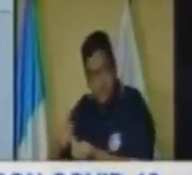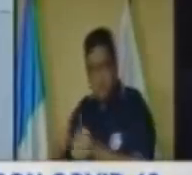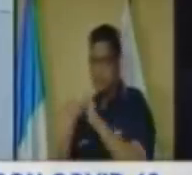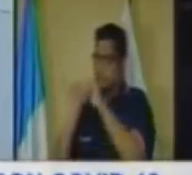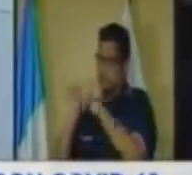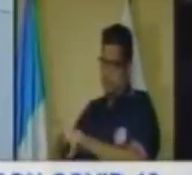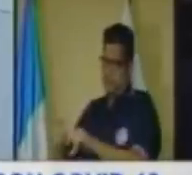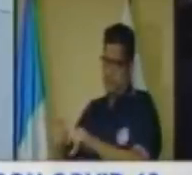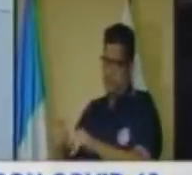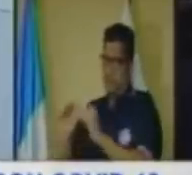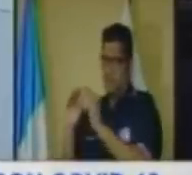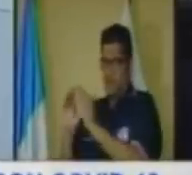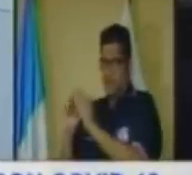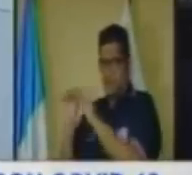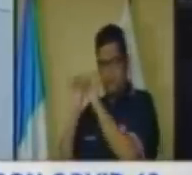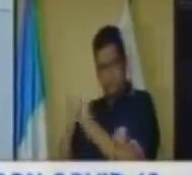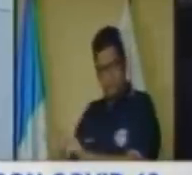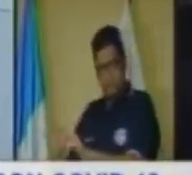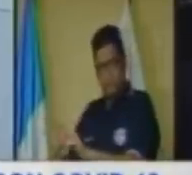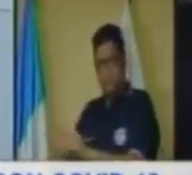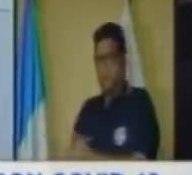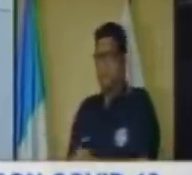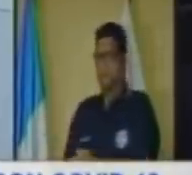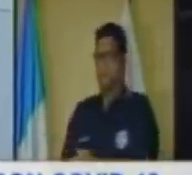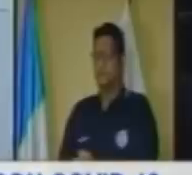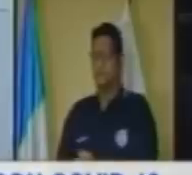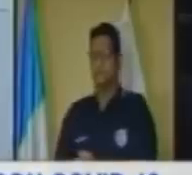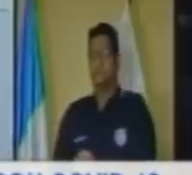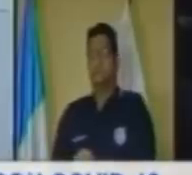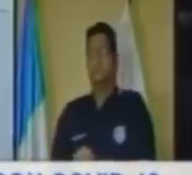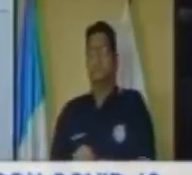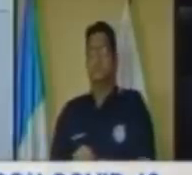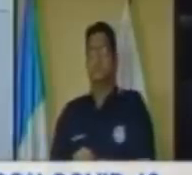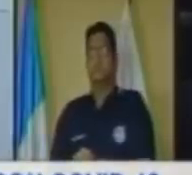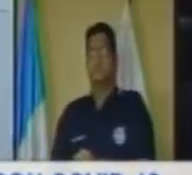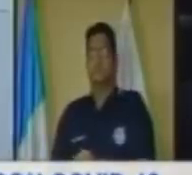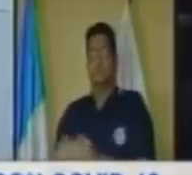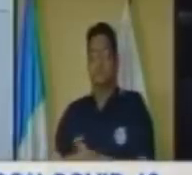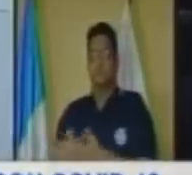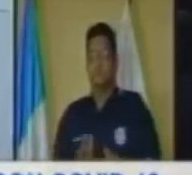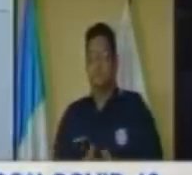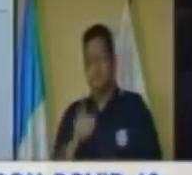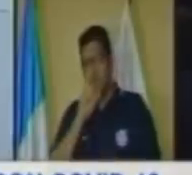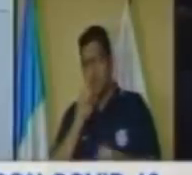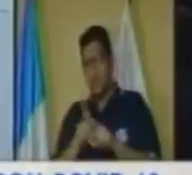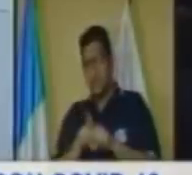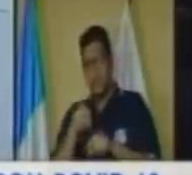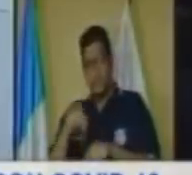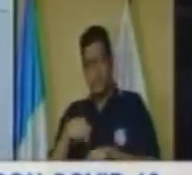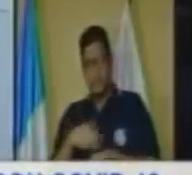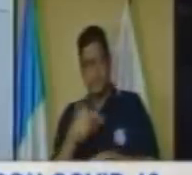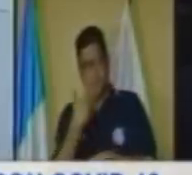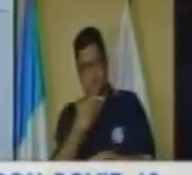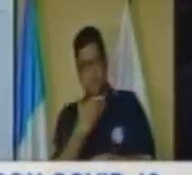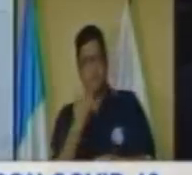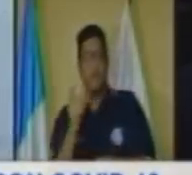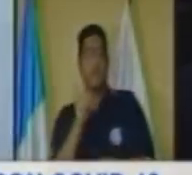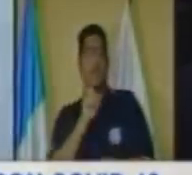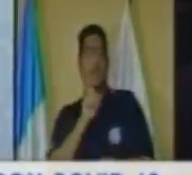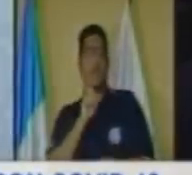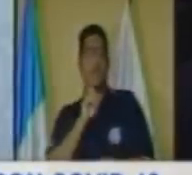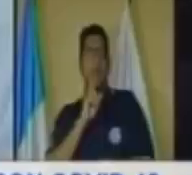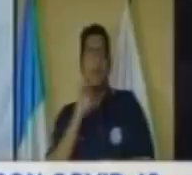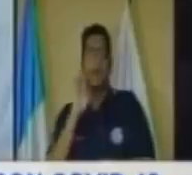que detectamos, aquí nos acompaña también el jefe de epidemiología del ministerio,